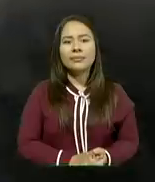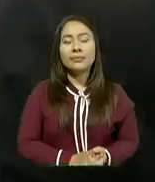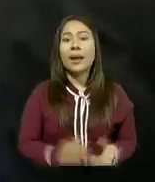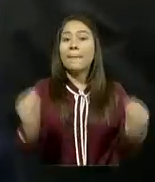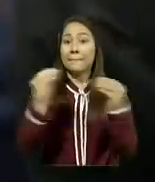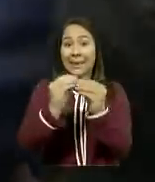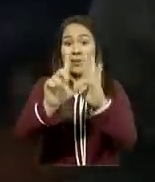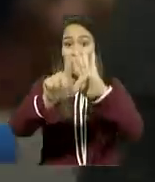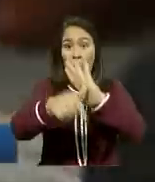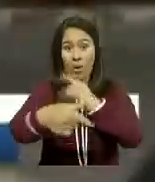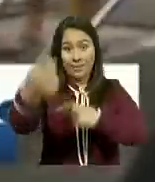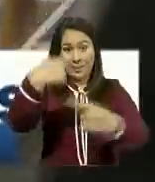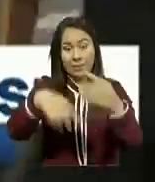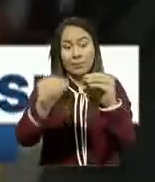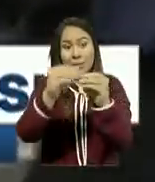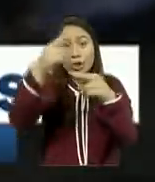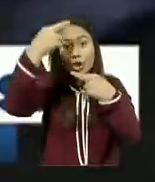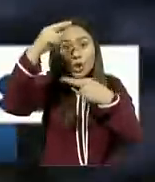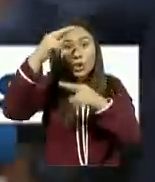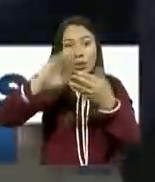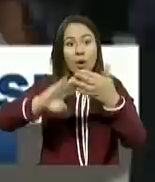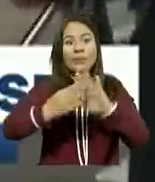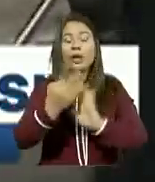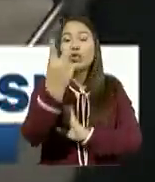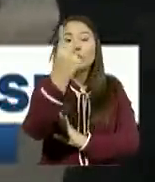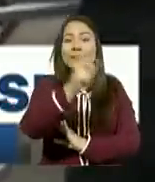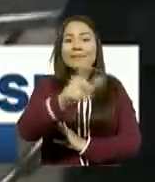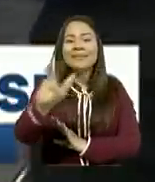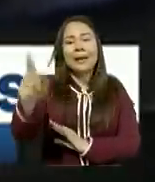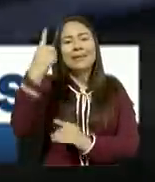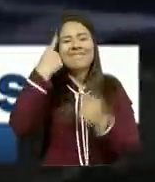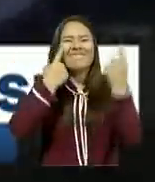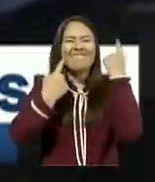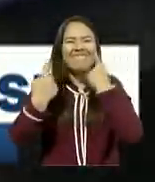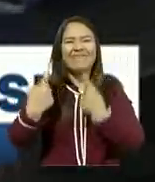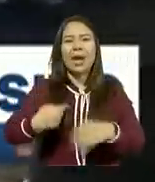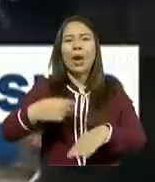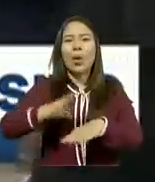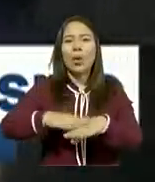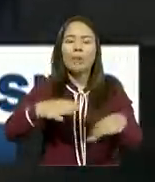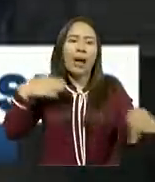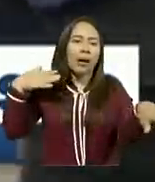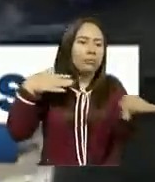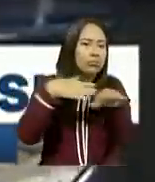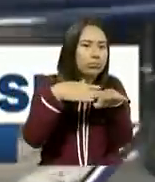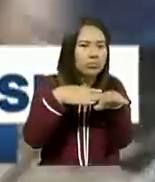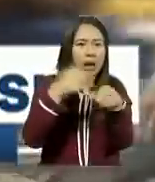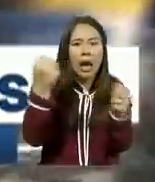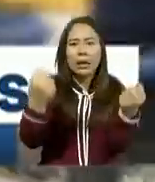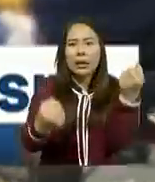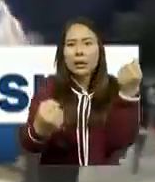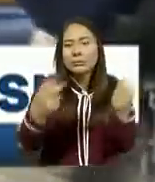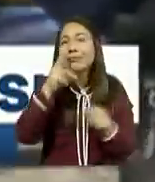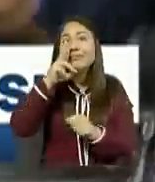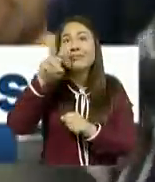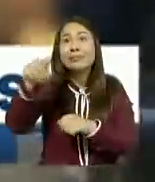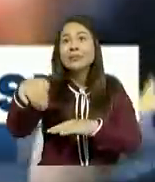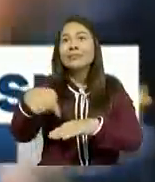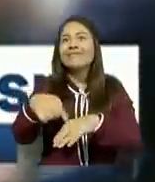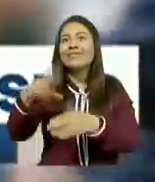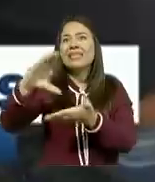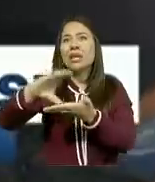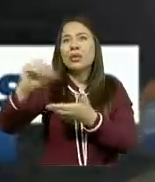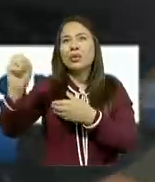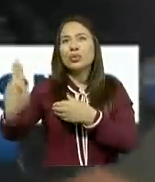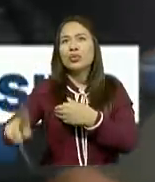Más adelante, en la noticia de la comunidad, dos personas resultaron heridas en un accidente de tránsito, esto registrado en el centro